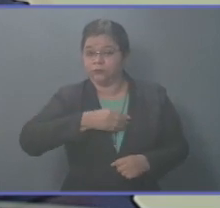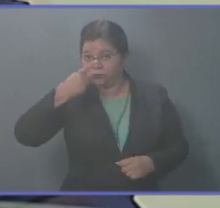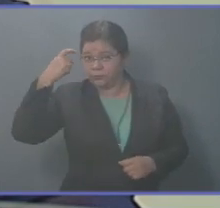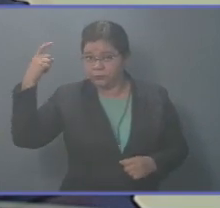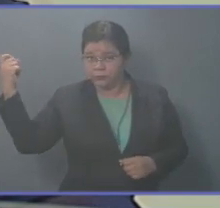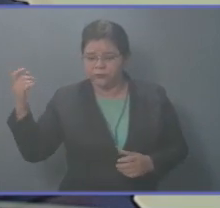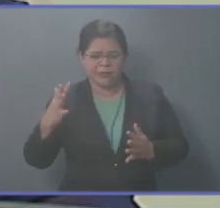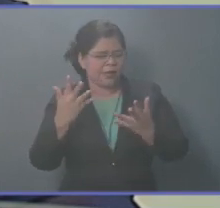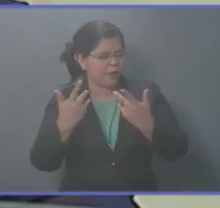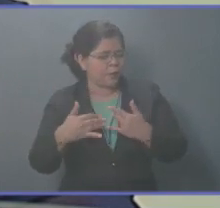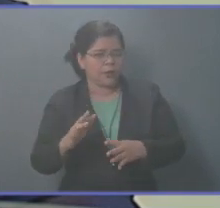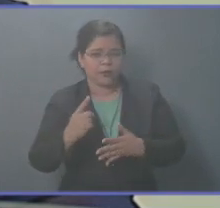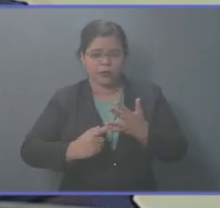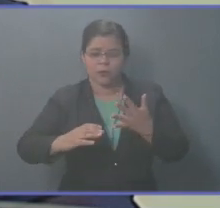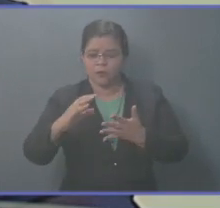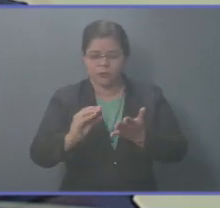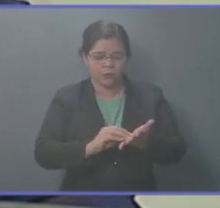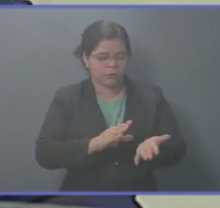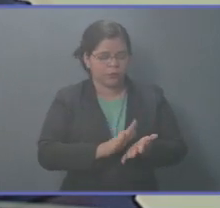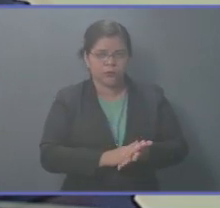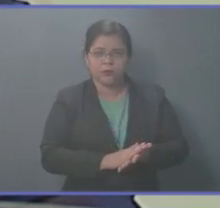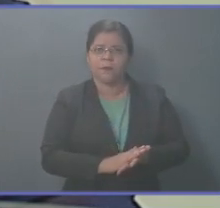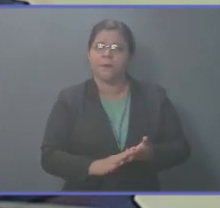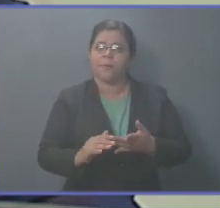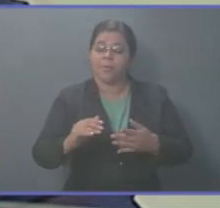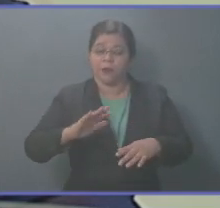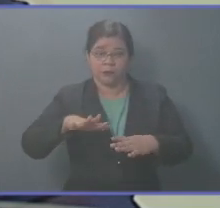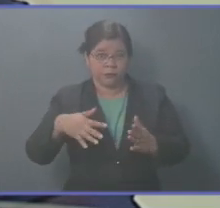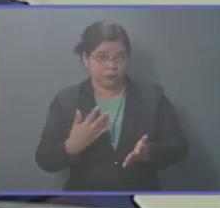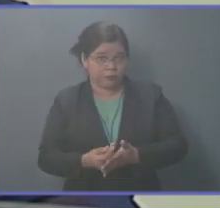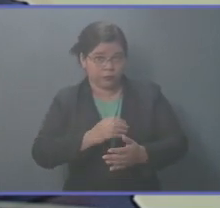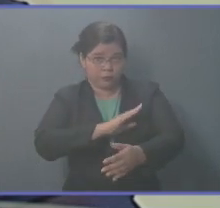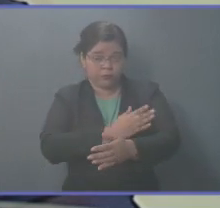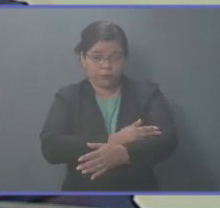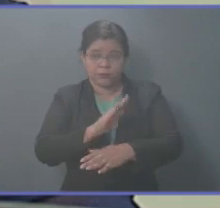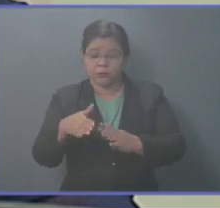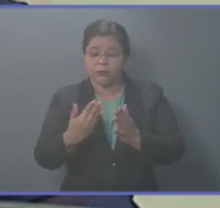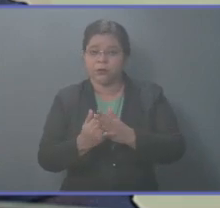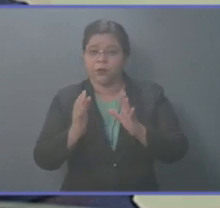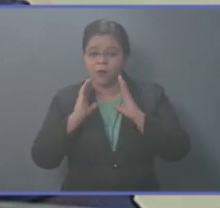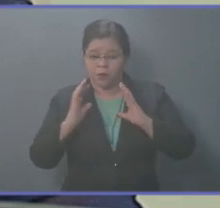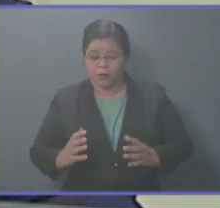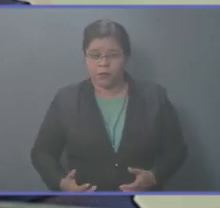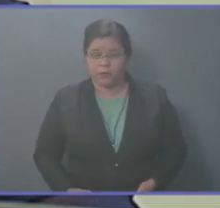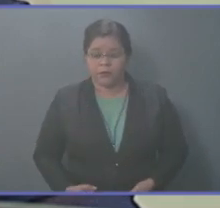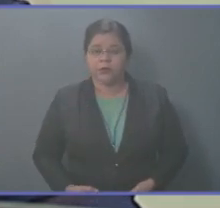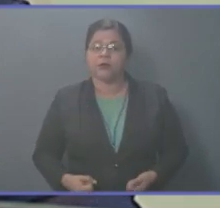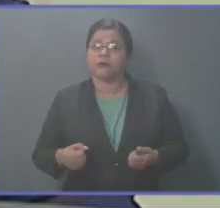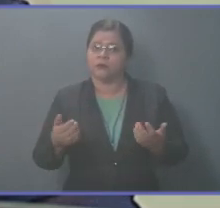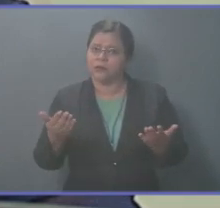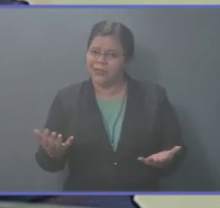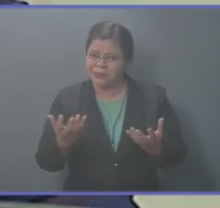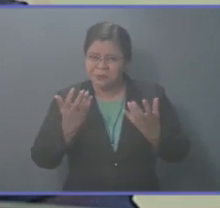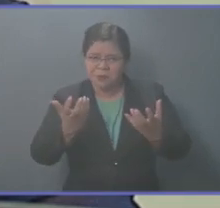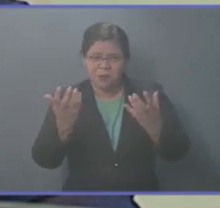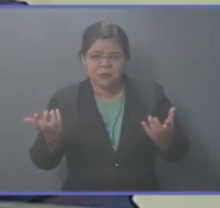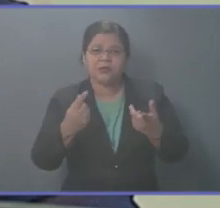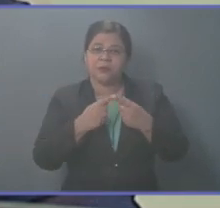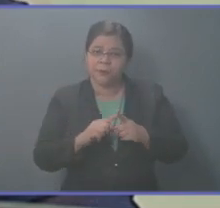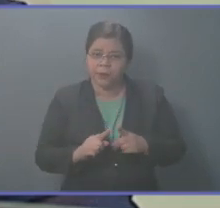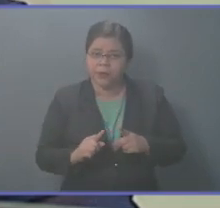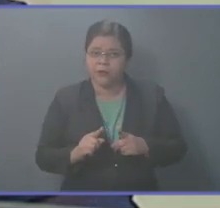que en cualquier constitución contemporánea las facultades del órgano ejecutivo son tantas que